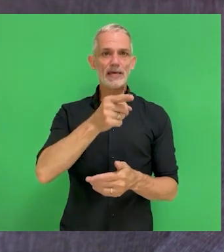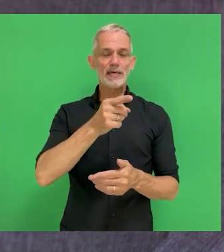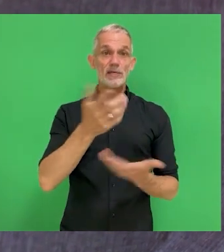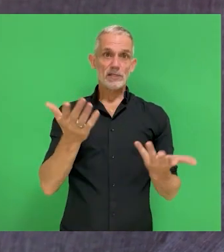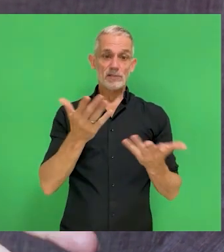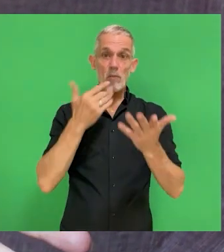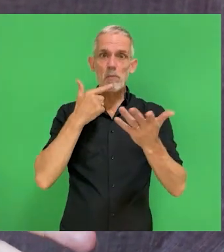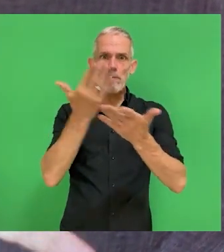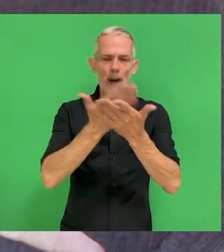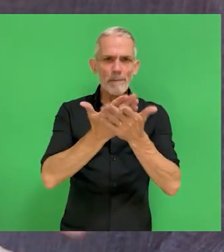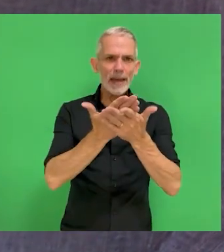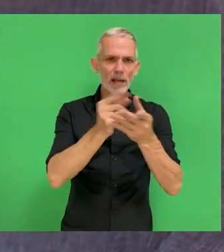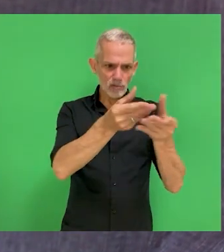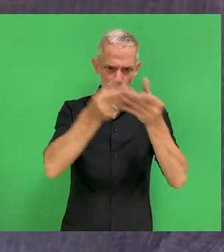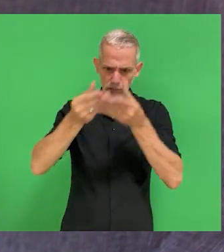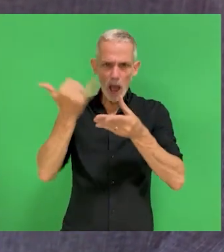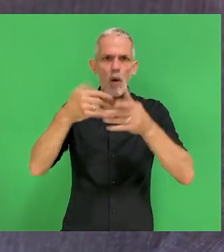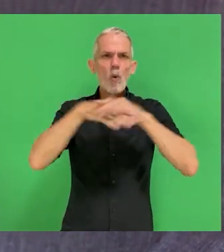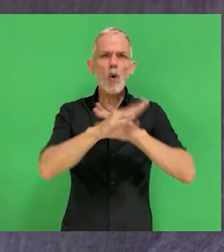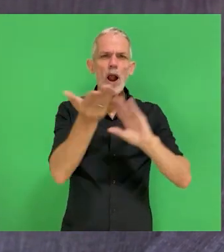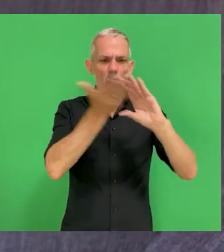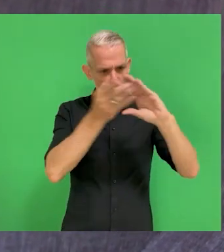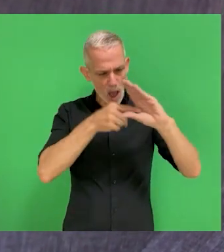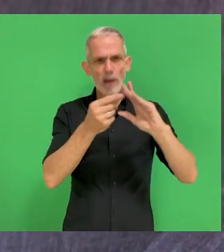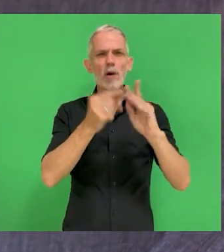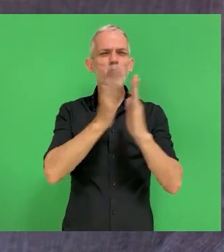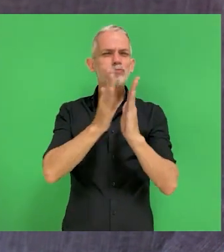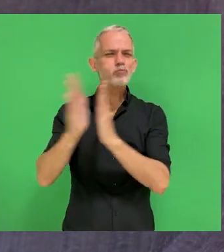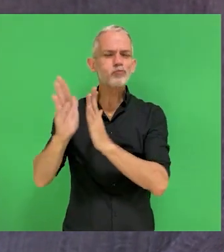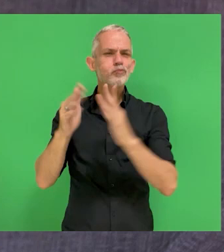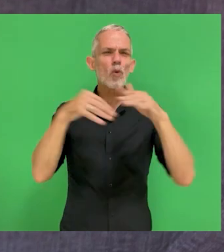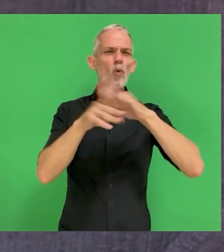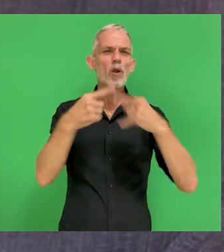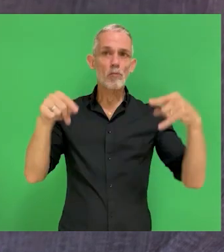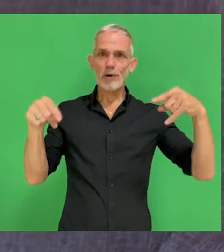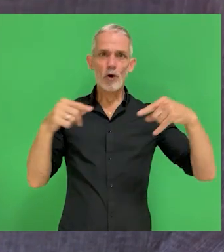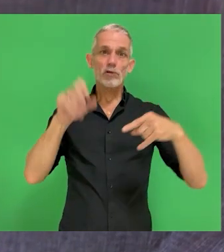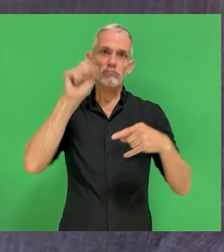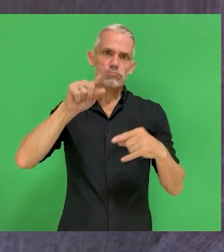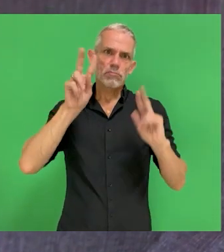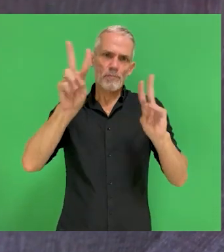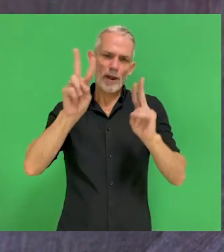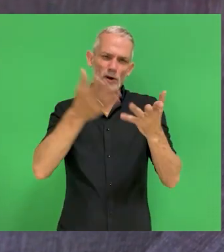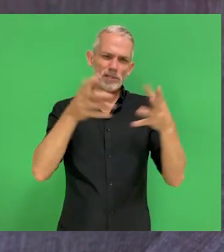en la documentación que él tiene es, digamos, una colección de objetos peronistas.